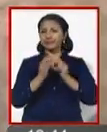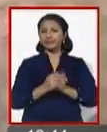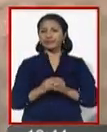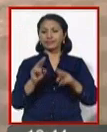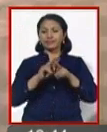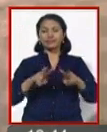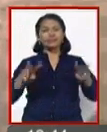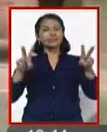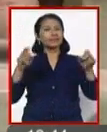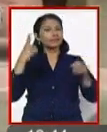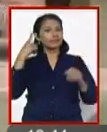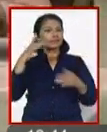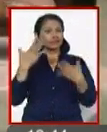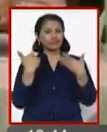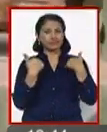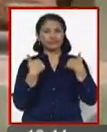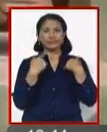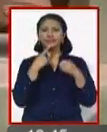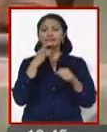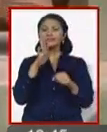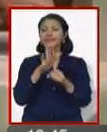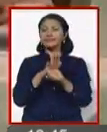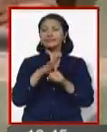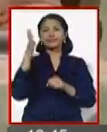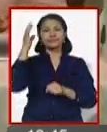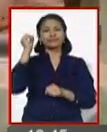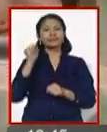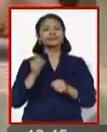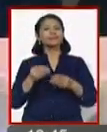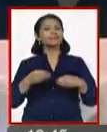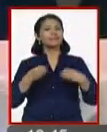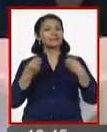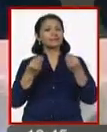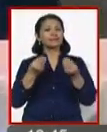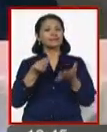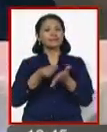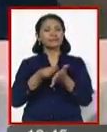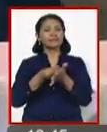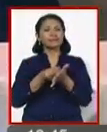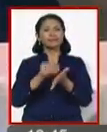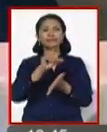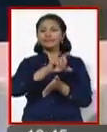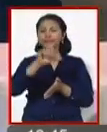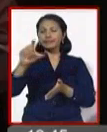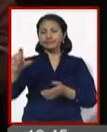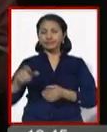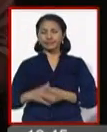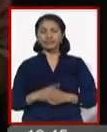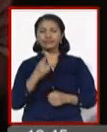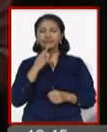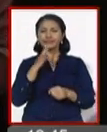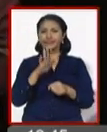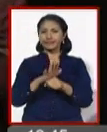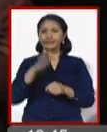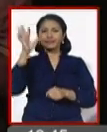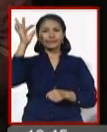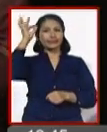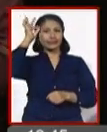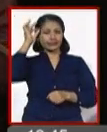en mesas de trabajo para tener un pacto fiscal en la redistribución de recursos económicos. Que el pacto